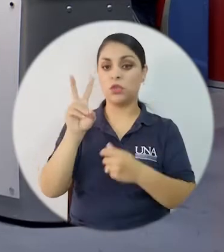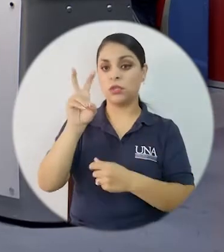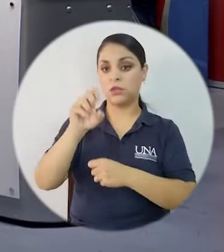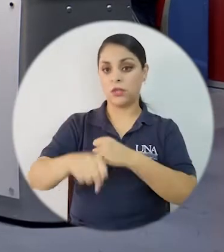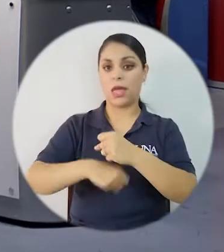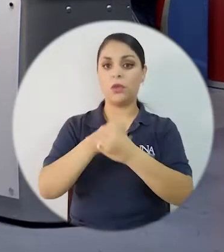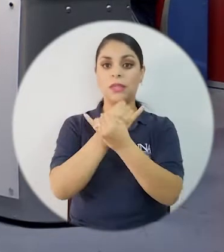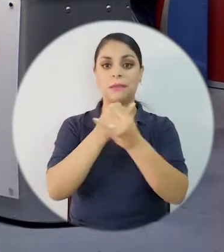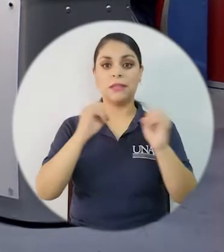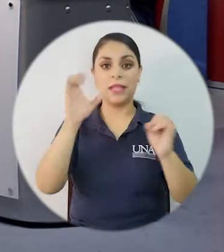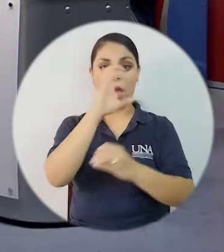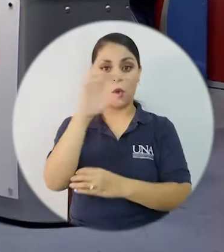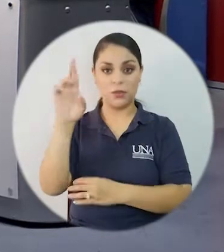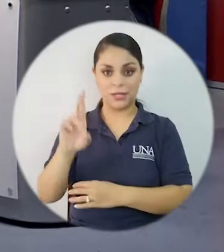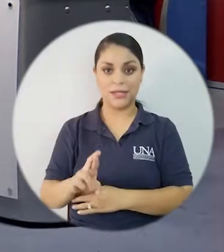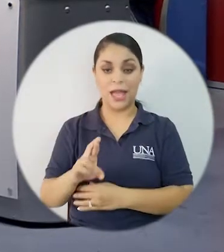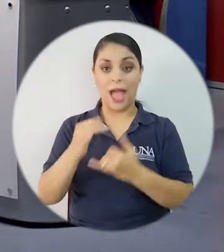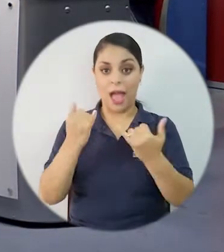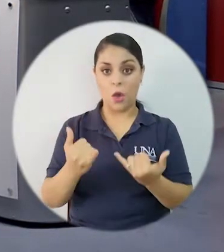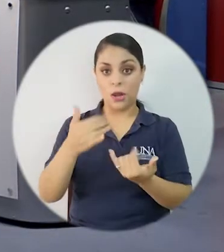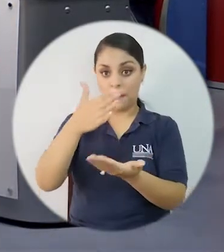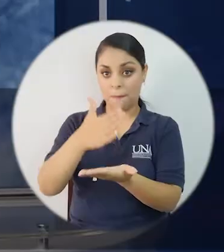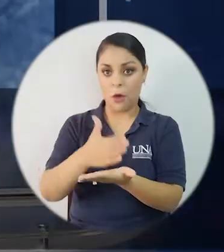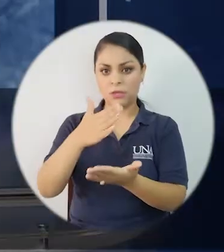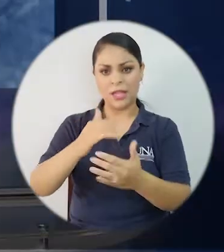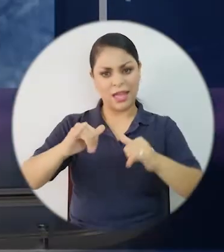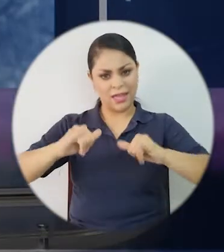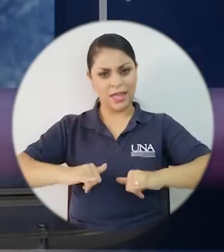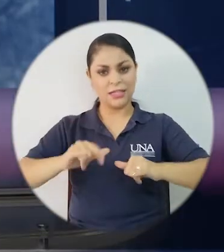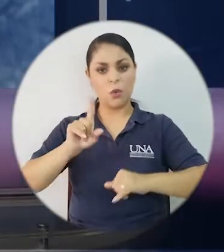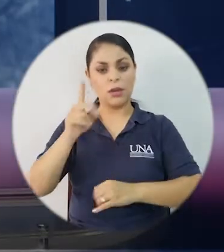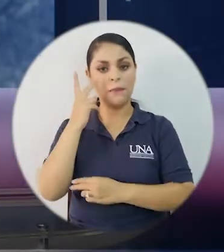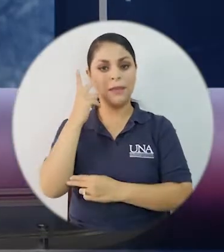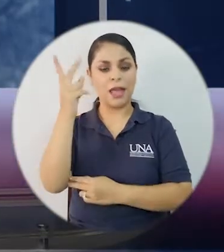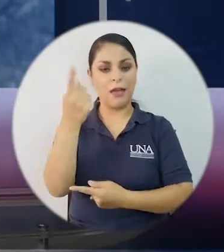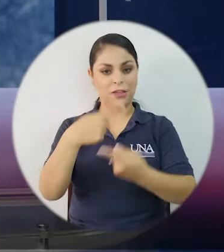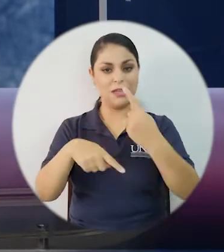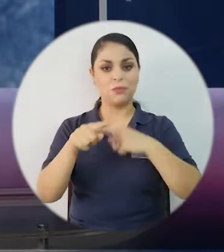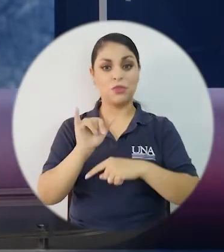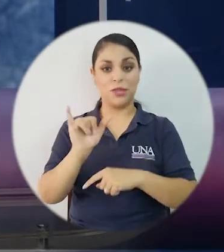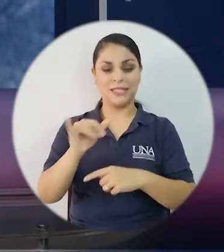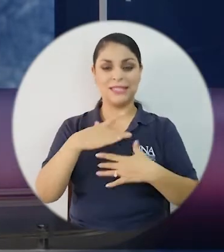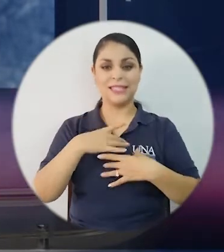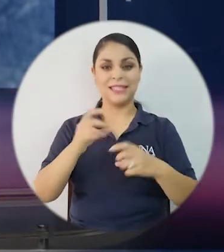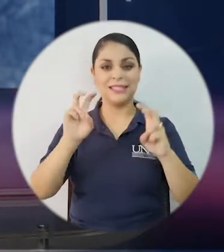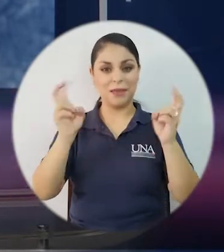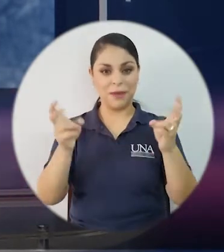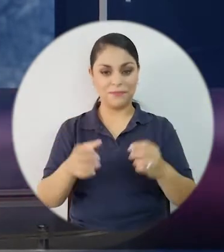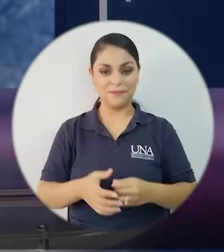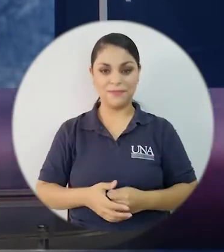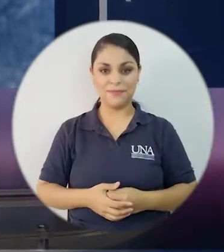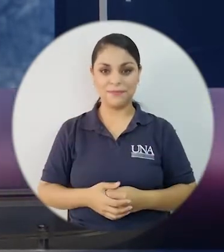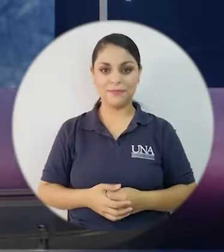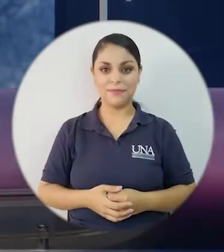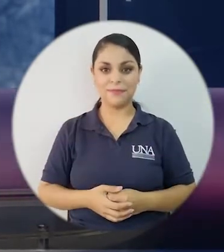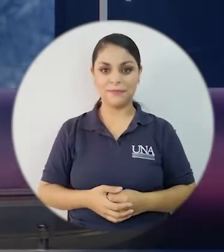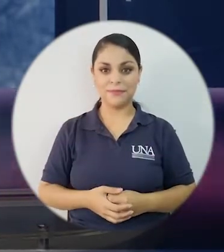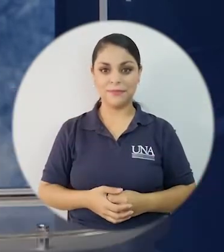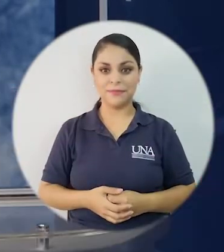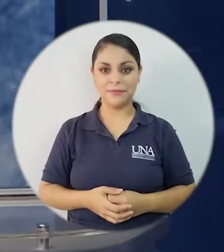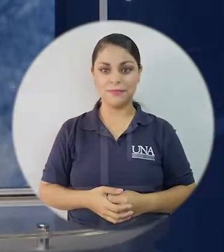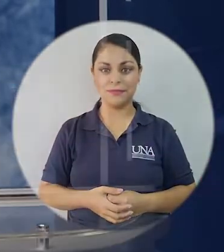del bicentenario de la independencia de Costa Rica. Vamos a ir a una pausa, quédese con una mirada que ya volvemos con este interesante tema.